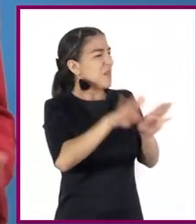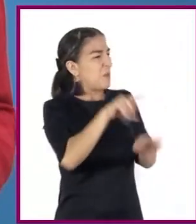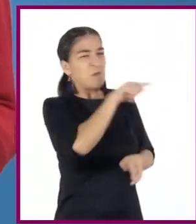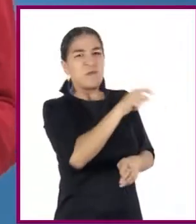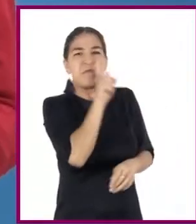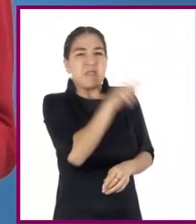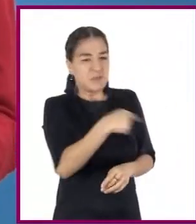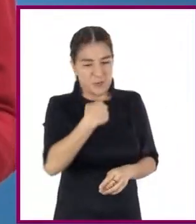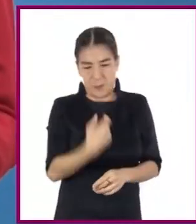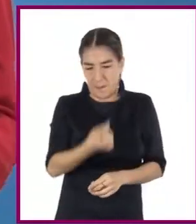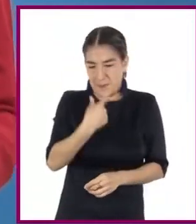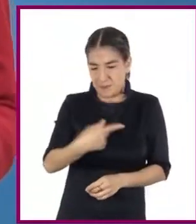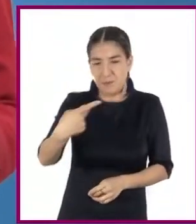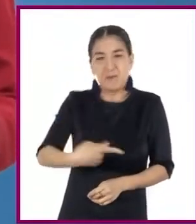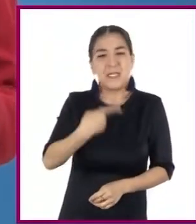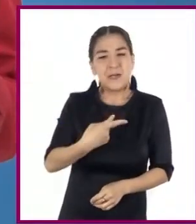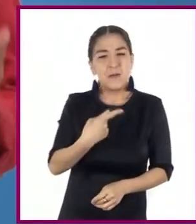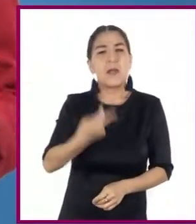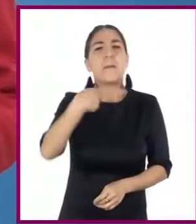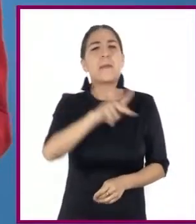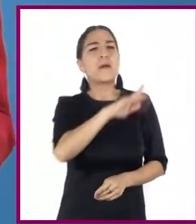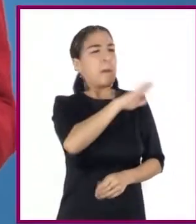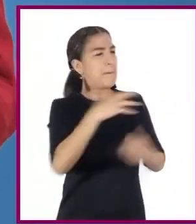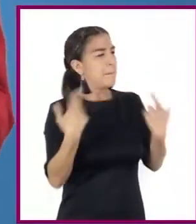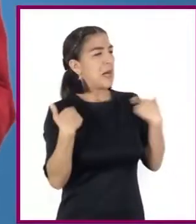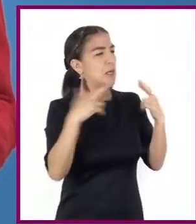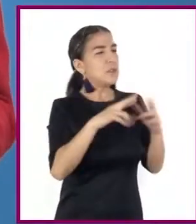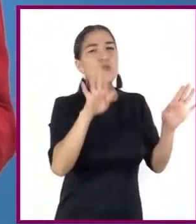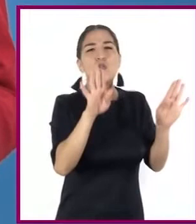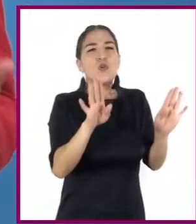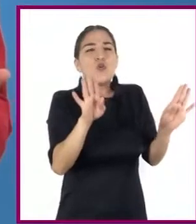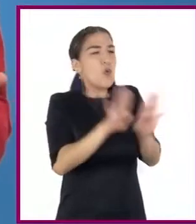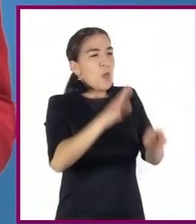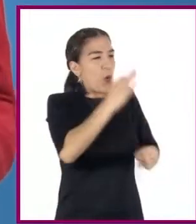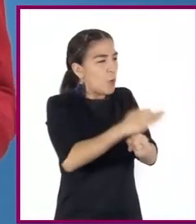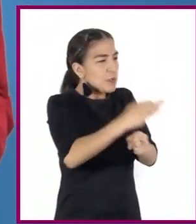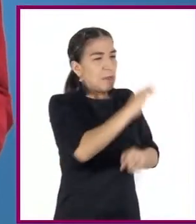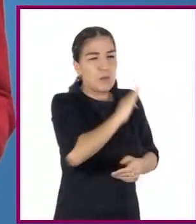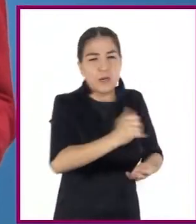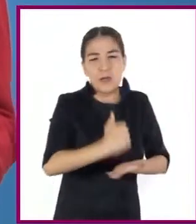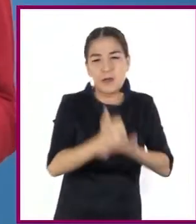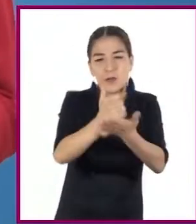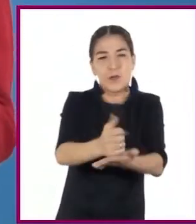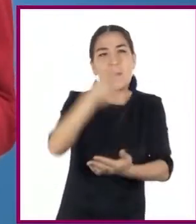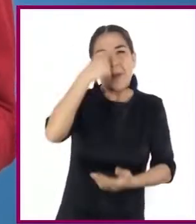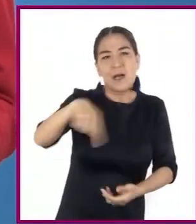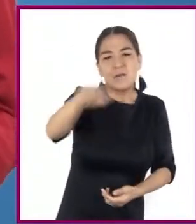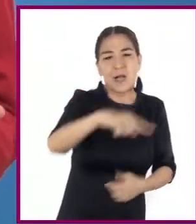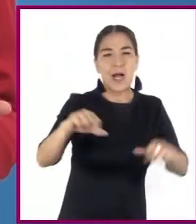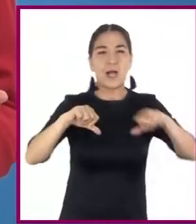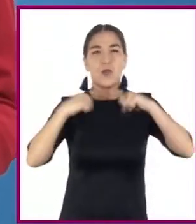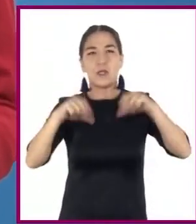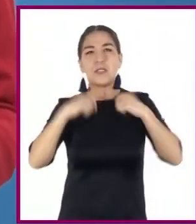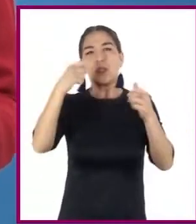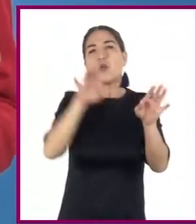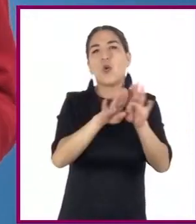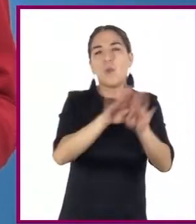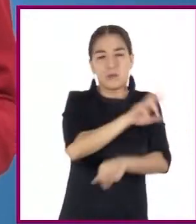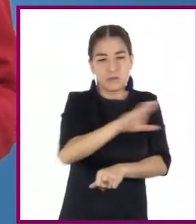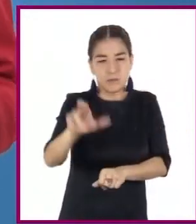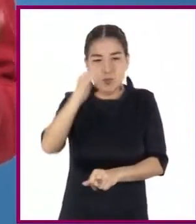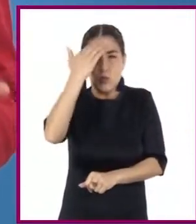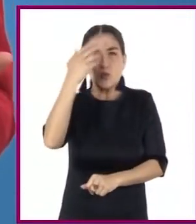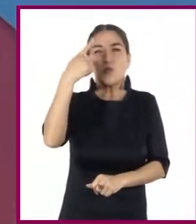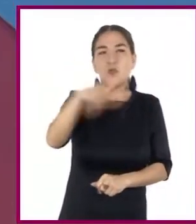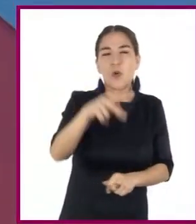cuestionado. Pero Nayeli, ¿cómo podemos ayudar a las y los adolescentes a reconocer su identidad? ¿Nos puedes